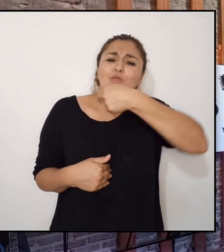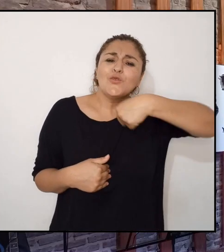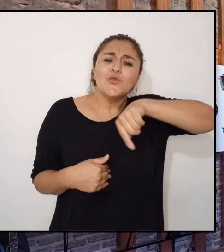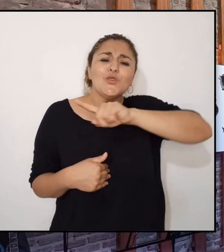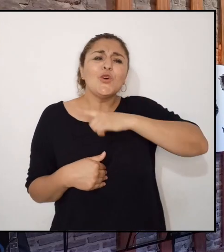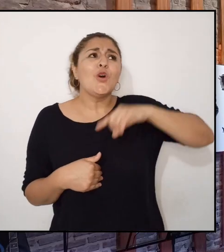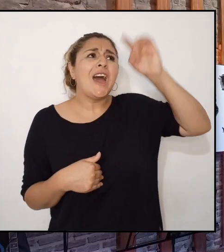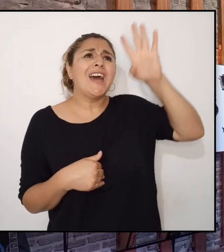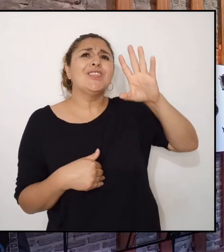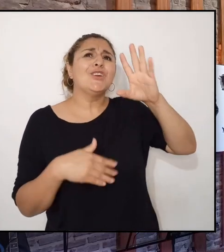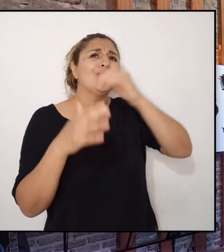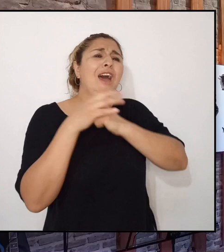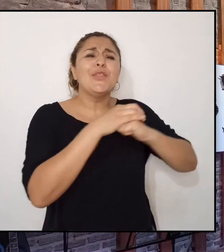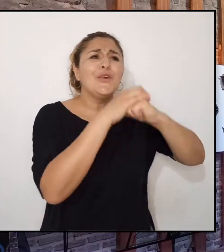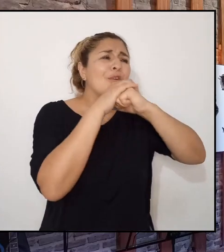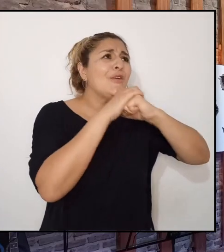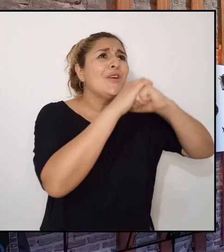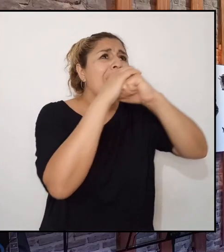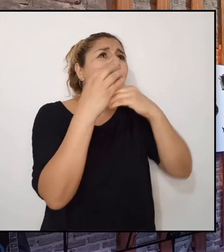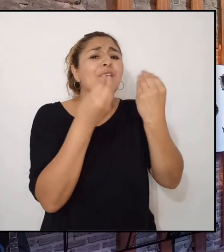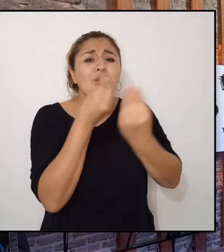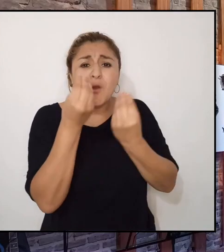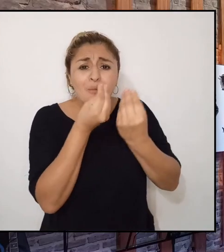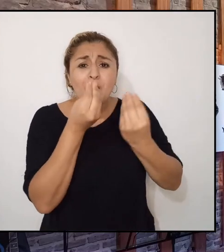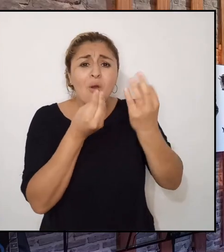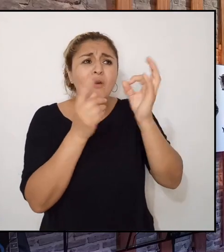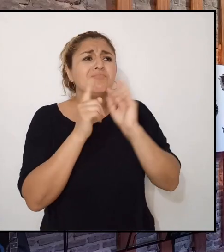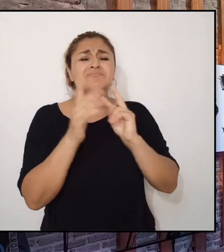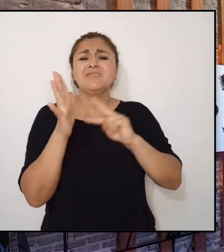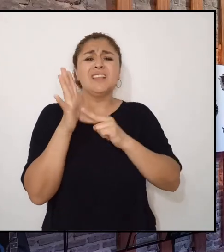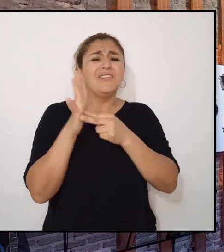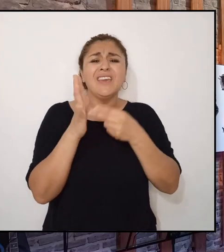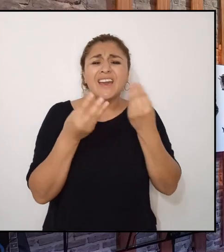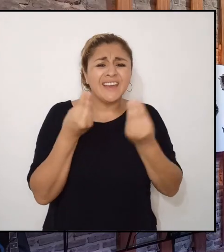¿Qué es esto de adorar a Dios? ¿Qué es exaltar a Dios? Y